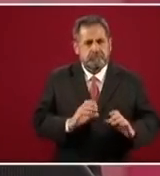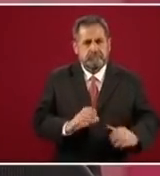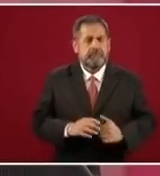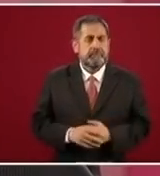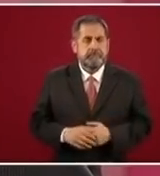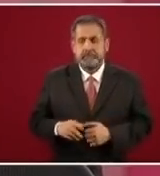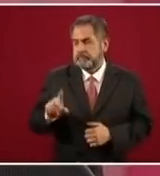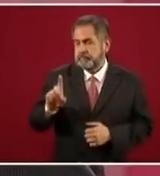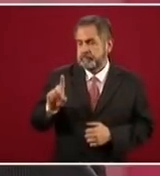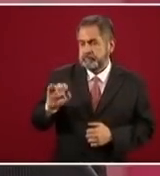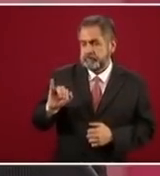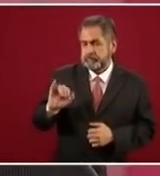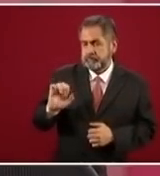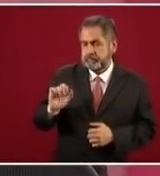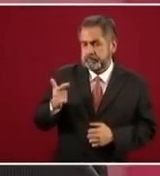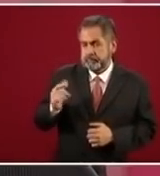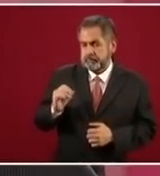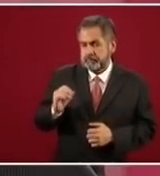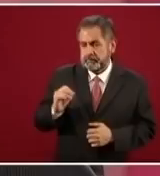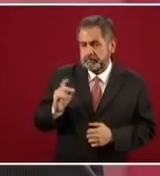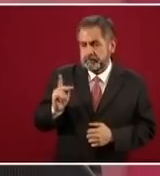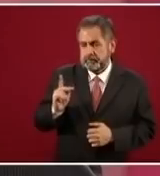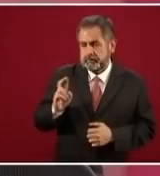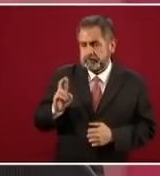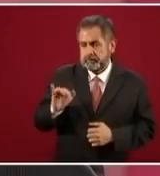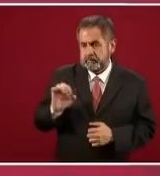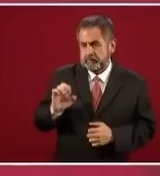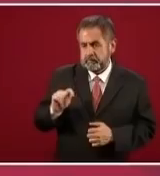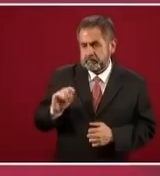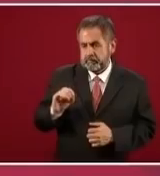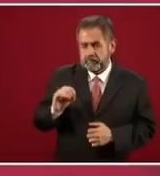Diego Prieto, el director de INAH, es un hombre